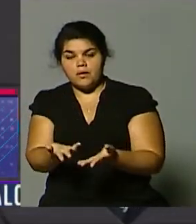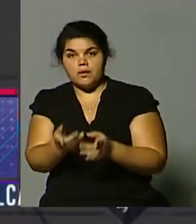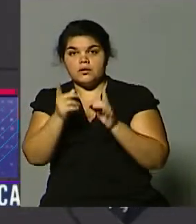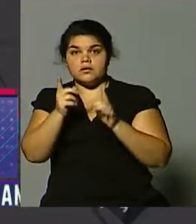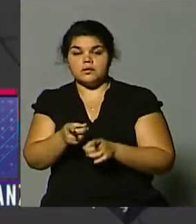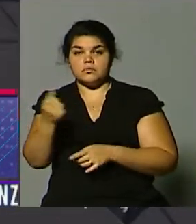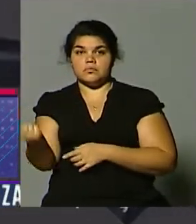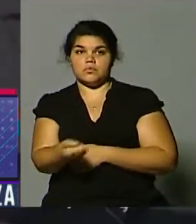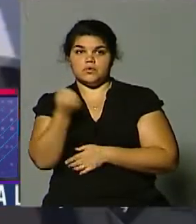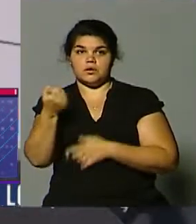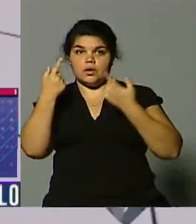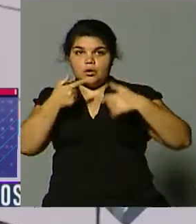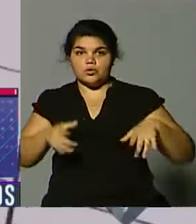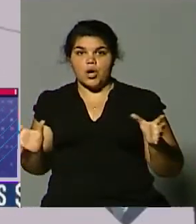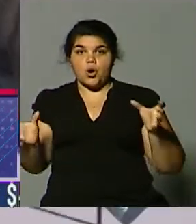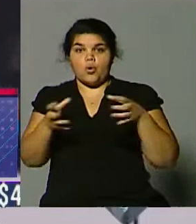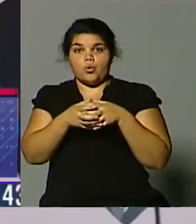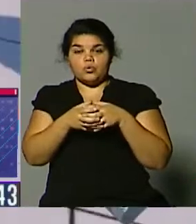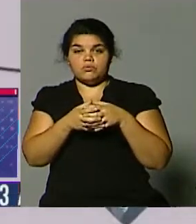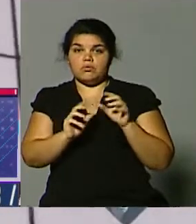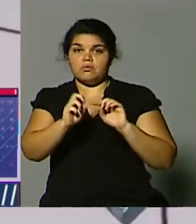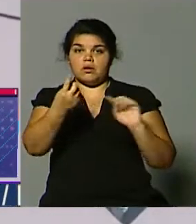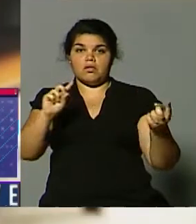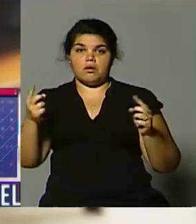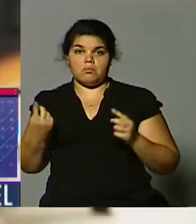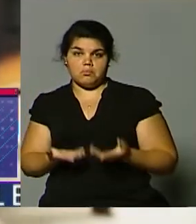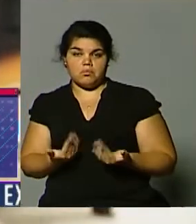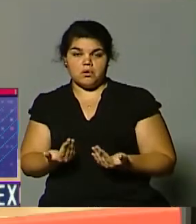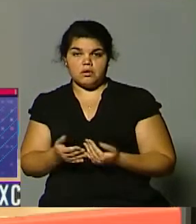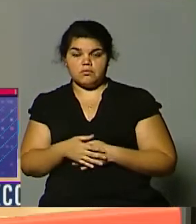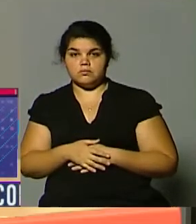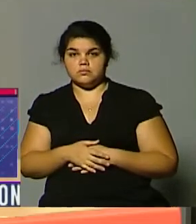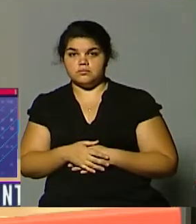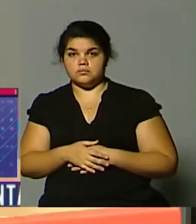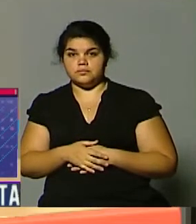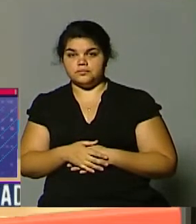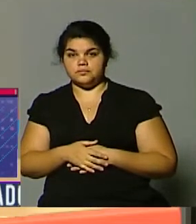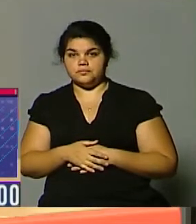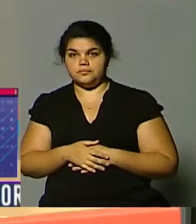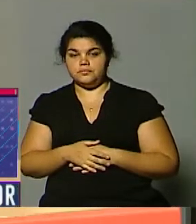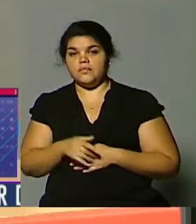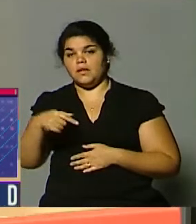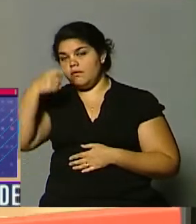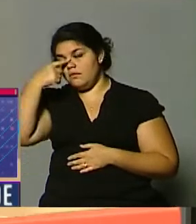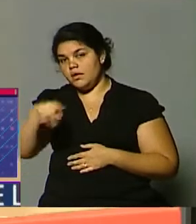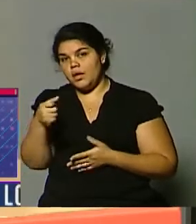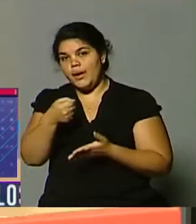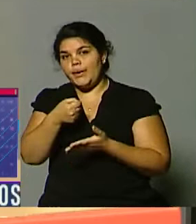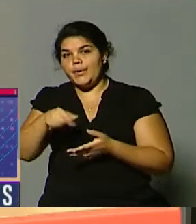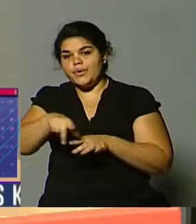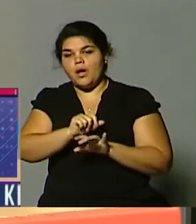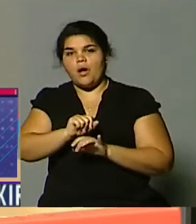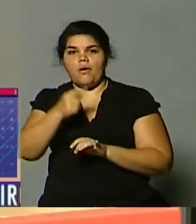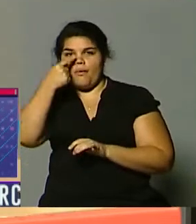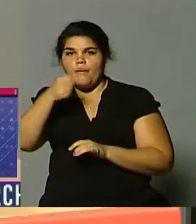pueden tomar todos en conjunto o cada uno por separado. Qué bueno, o sea que va a ser el desafío final para, en definitiva, sería la frutilla del